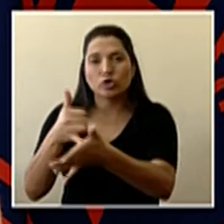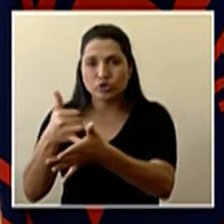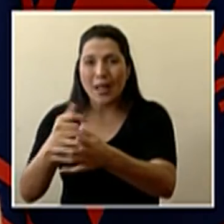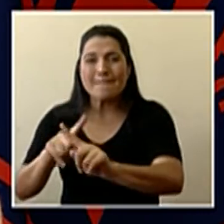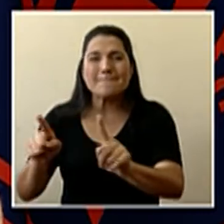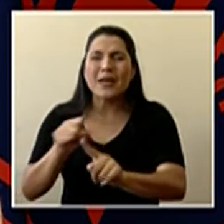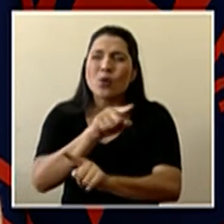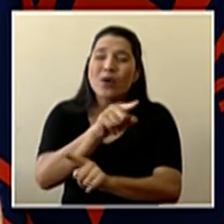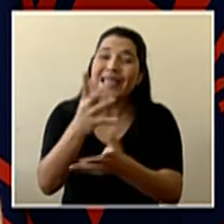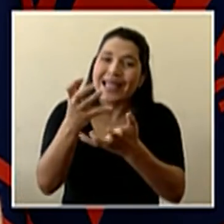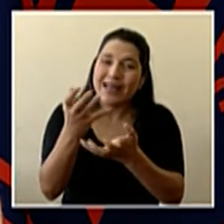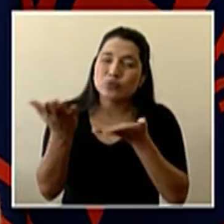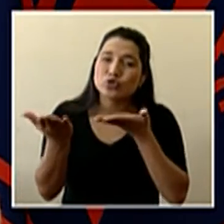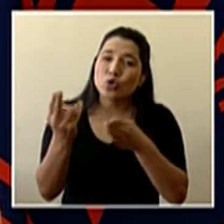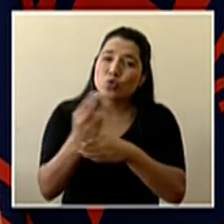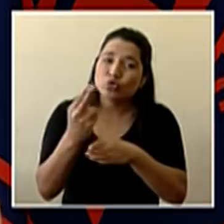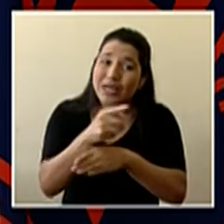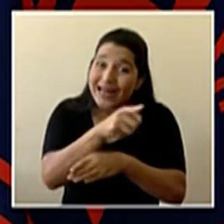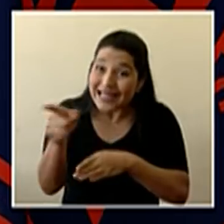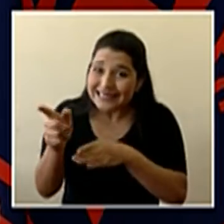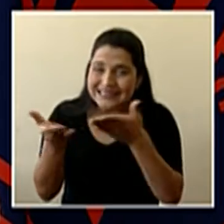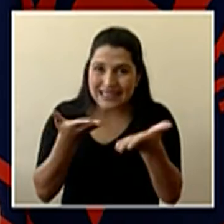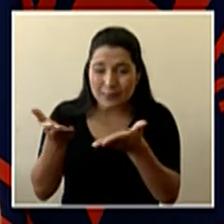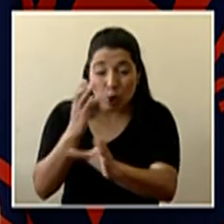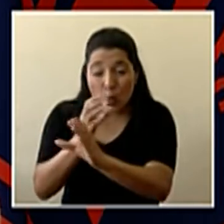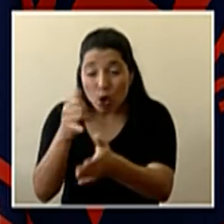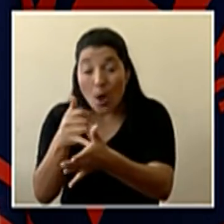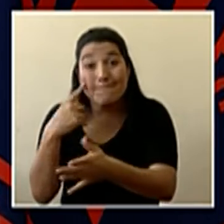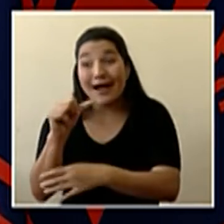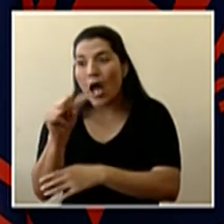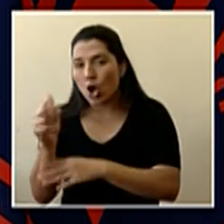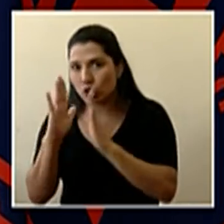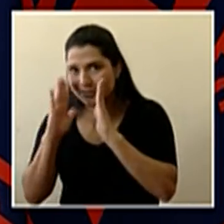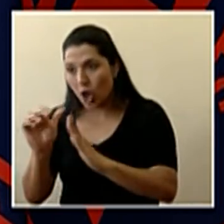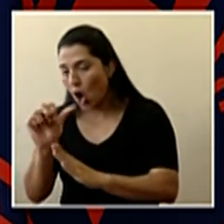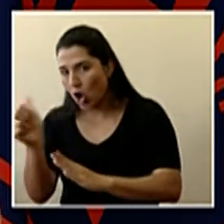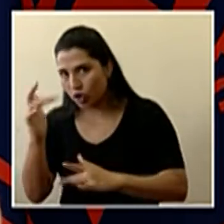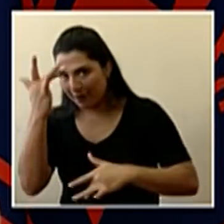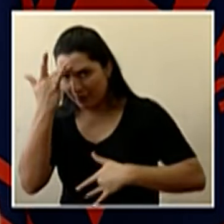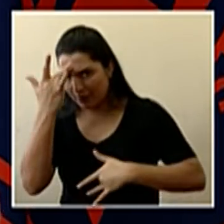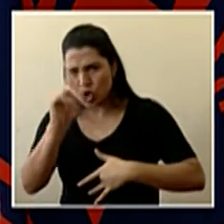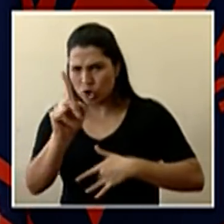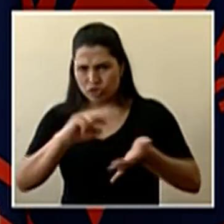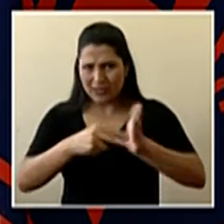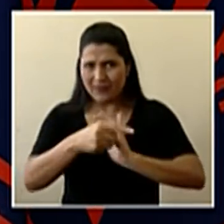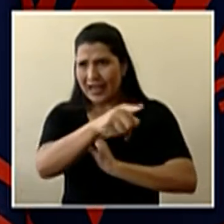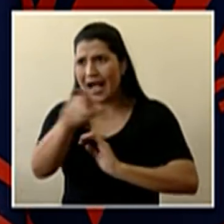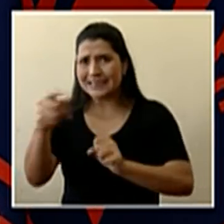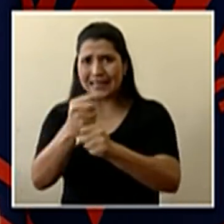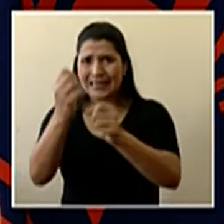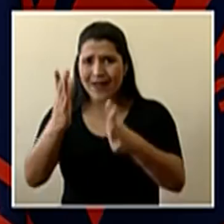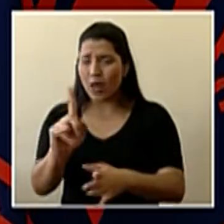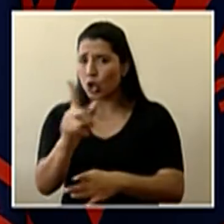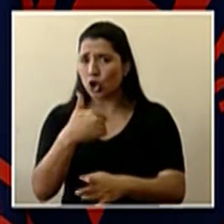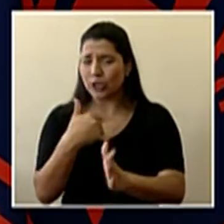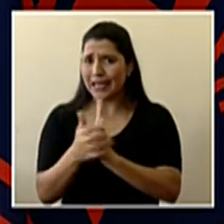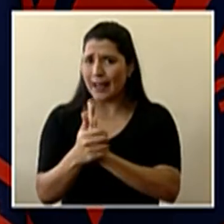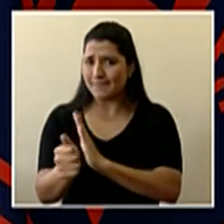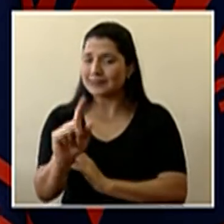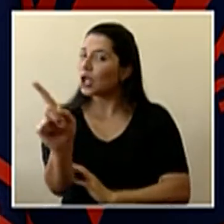de patologías que también se presentan en estas zonas. No es porque los profesionales no tengan capacidad, son profesionales de altísimo nivel, con altísima capacidad, pero